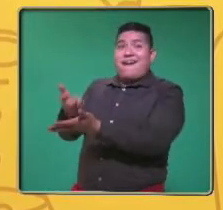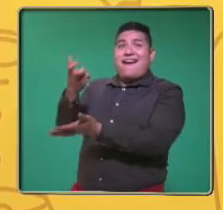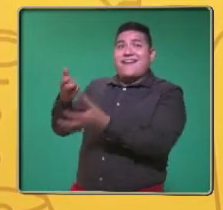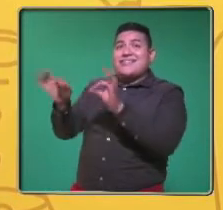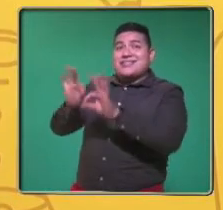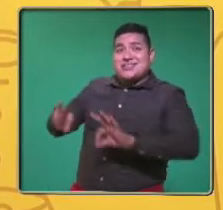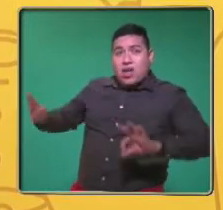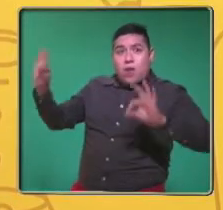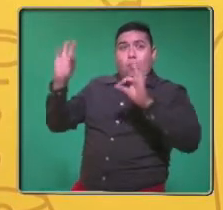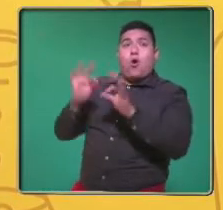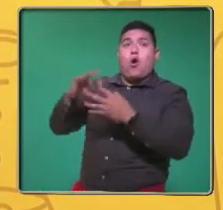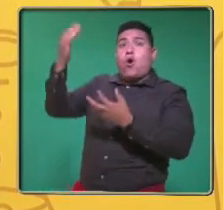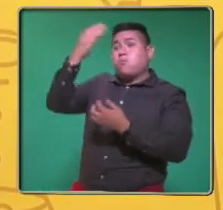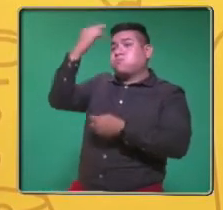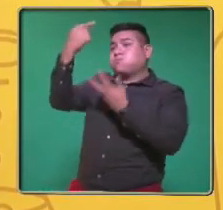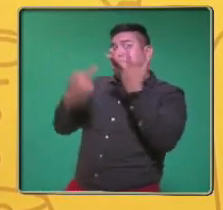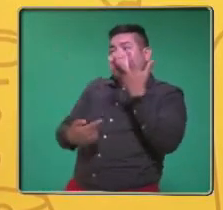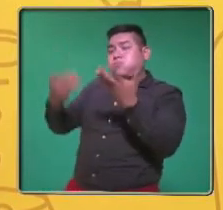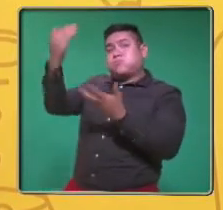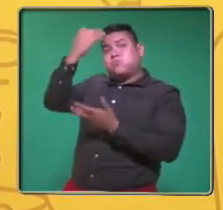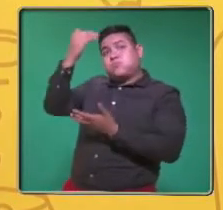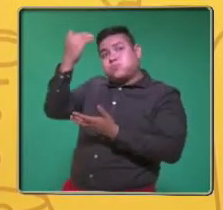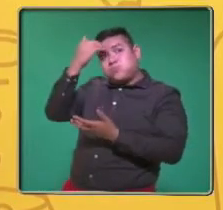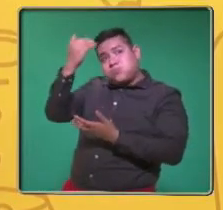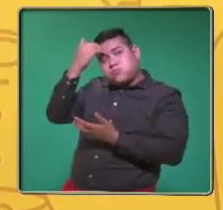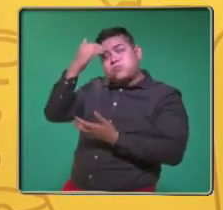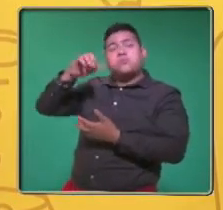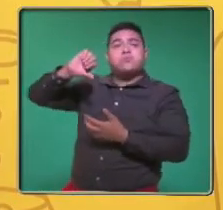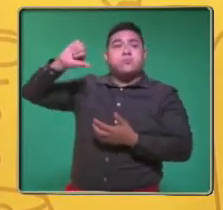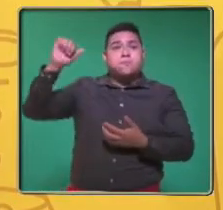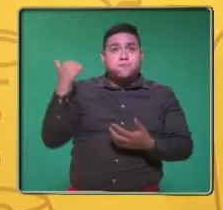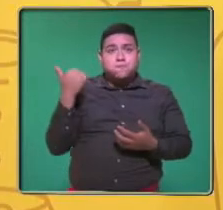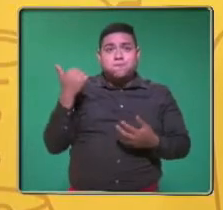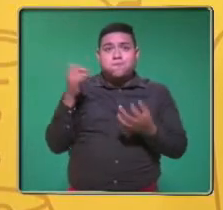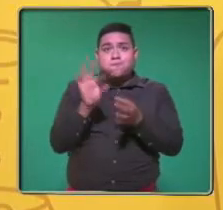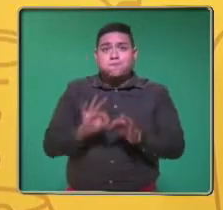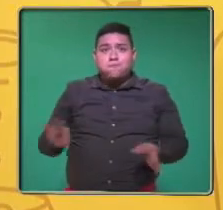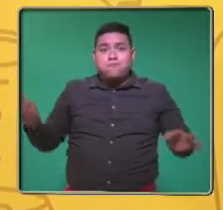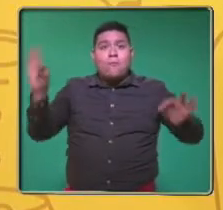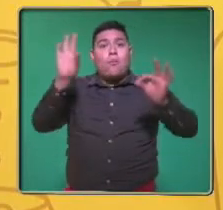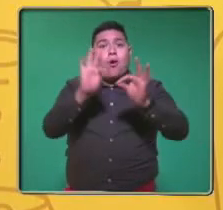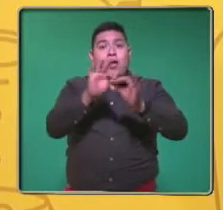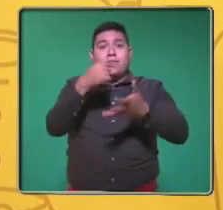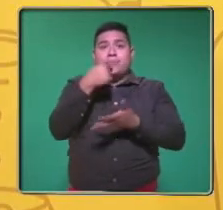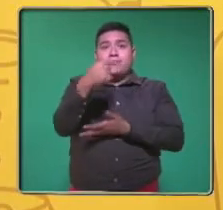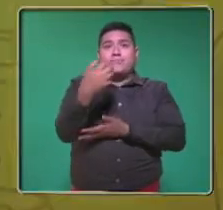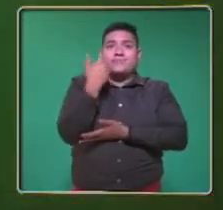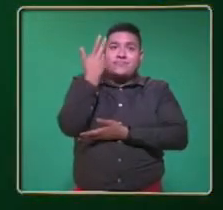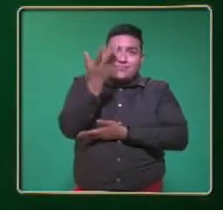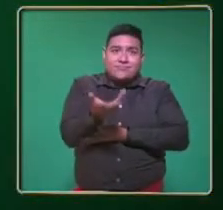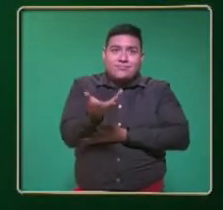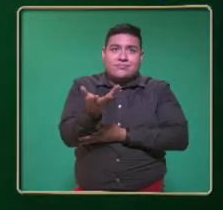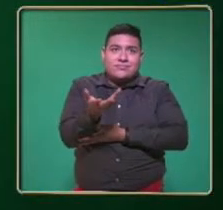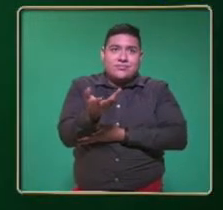que vayamos considerando esas sugerencias. Otro punto también que nosotros le queremos comentar es